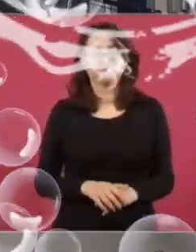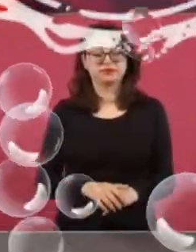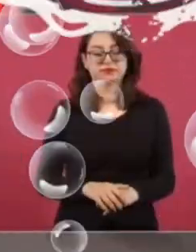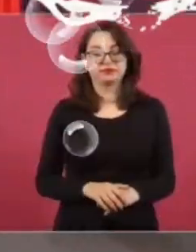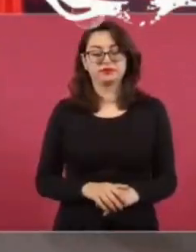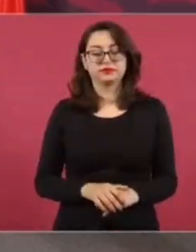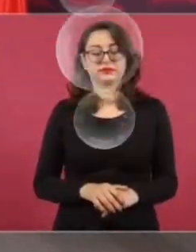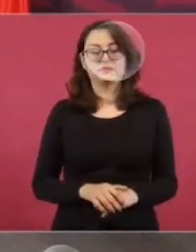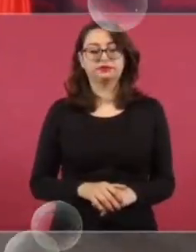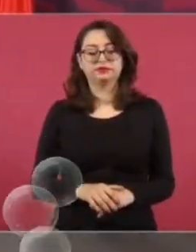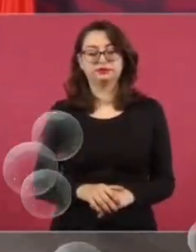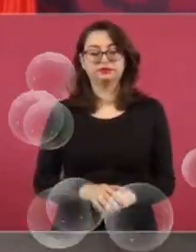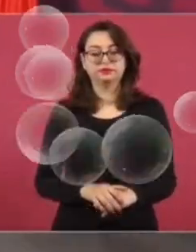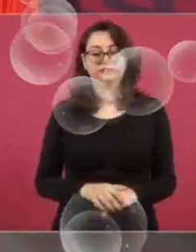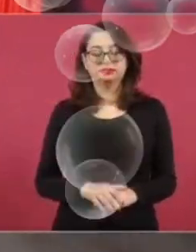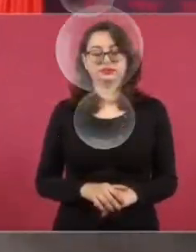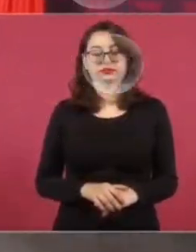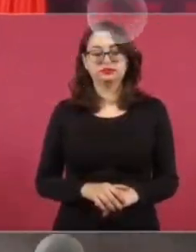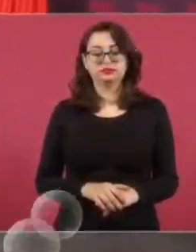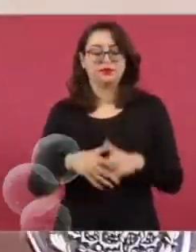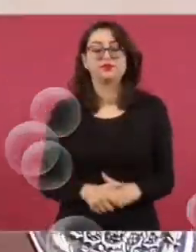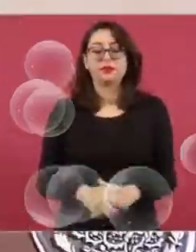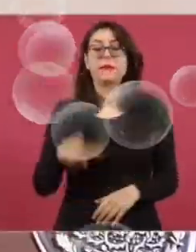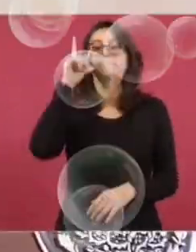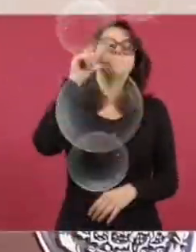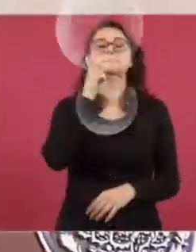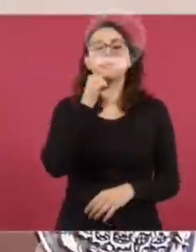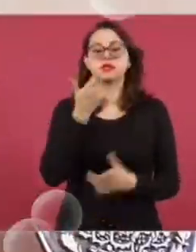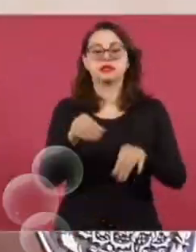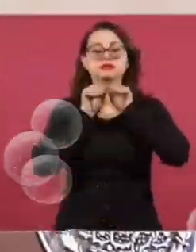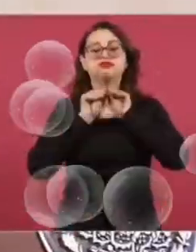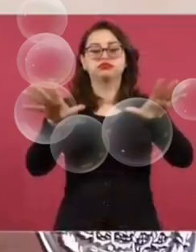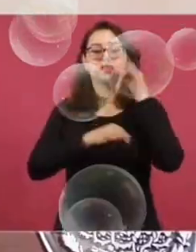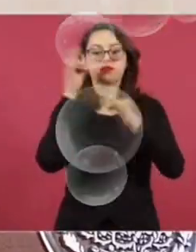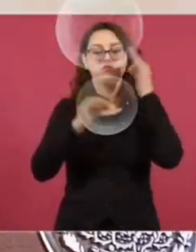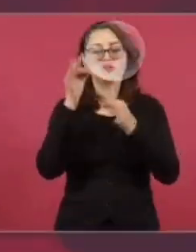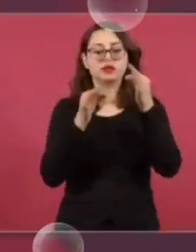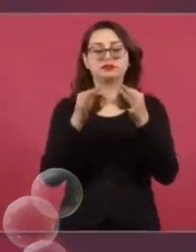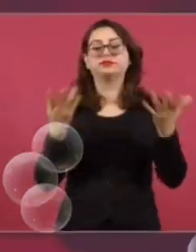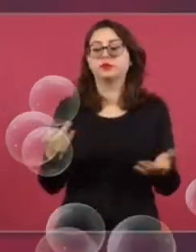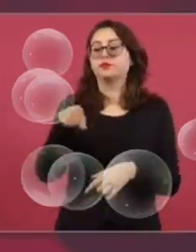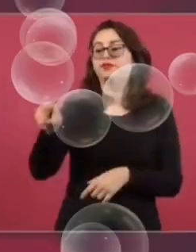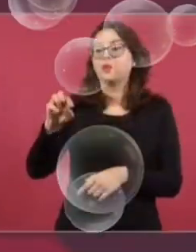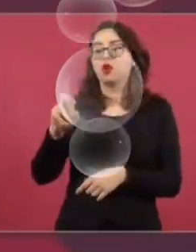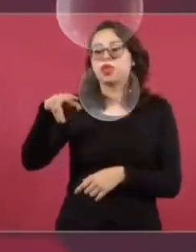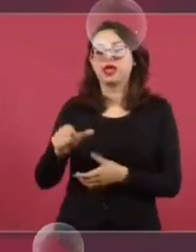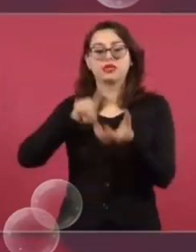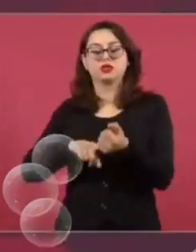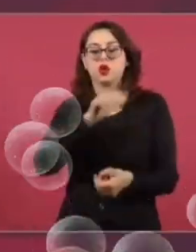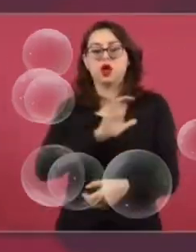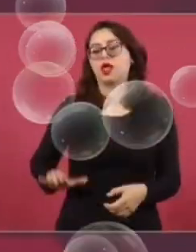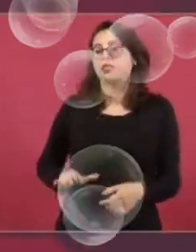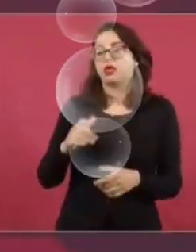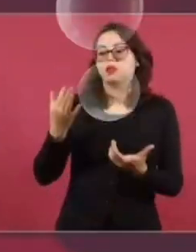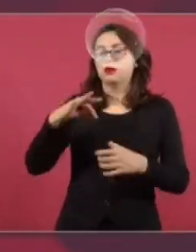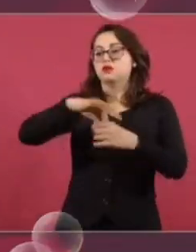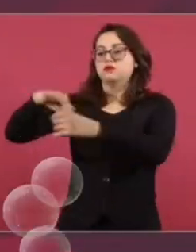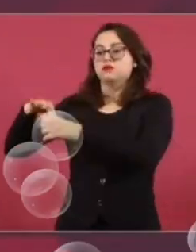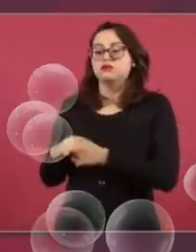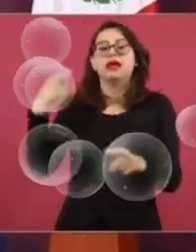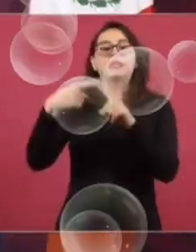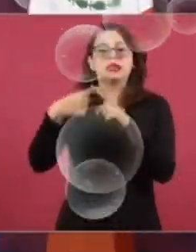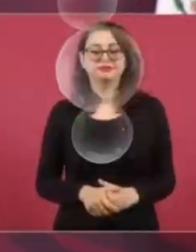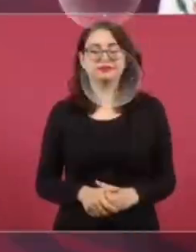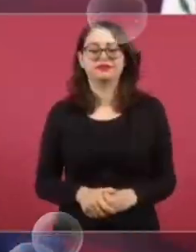decir que mañana de acuerdo al programa que tienen para conocer el resultado de Quién gana la encuesta que en el flanco